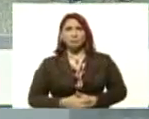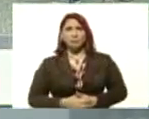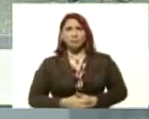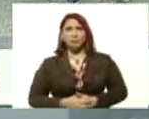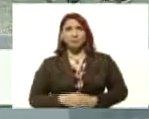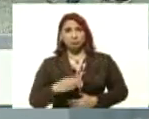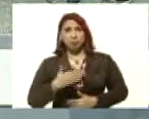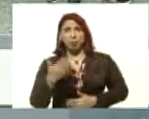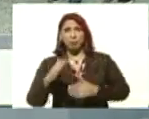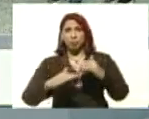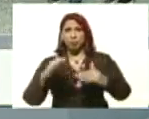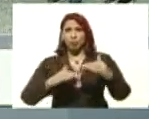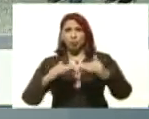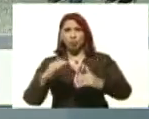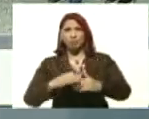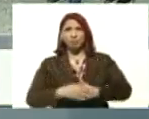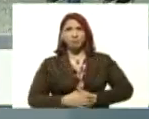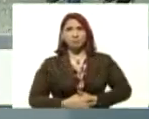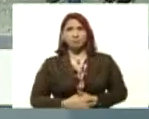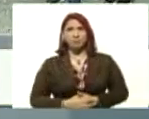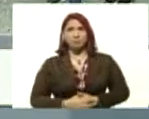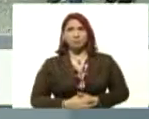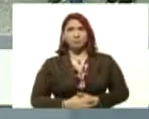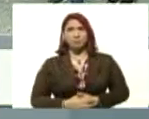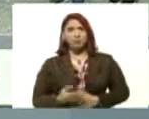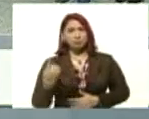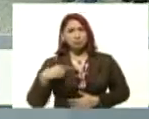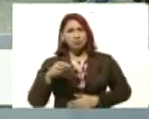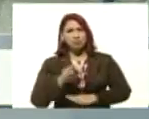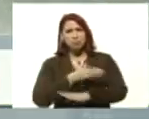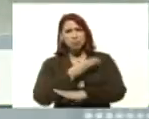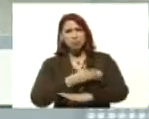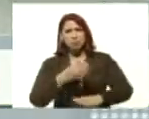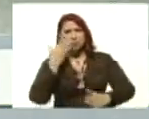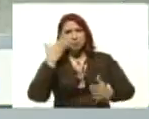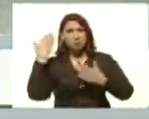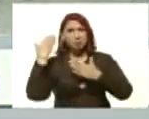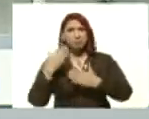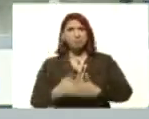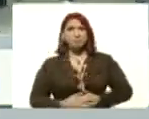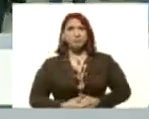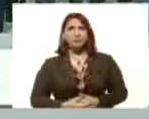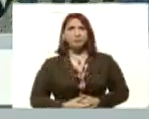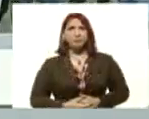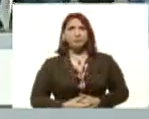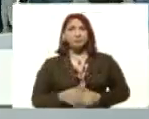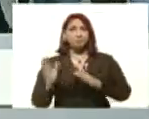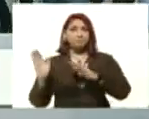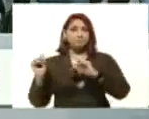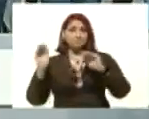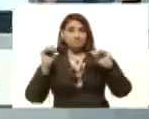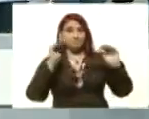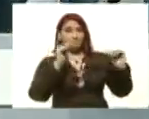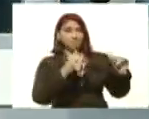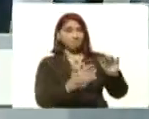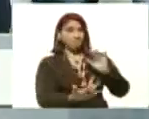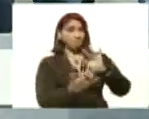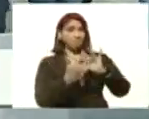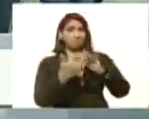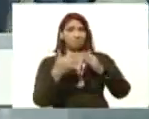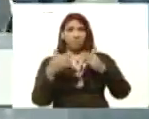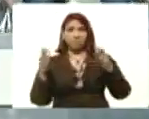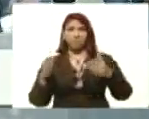¿Pueden tocar los tambores ahí? ¿Tienen una musiquita? ¿Tienen una musiquita? Para despedir este pase de